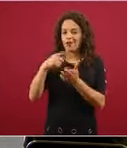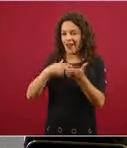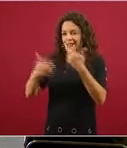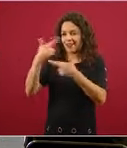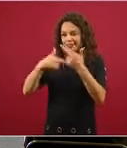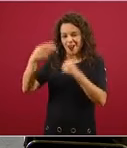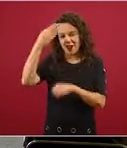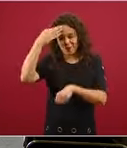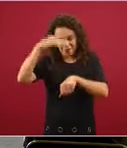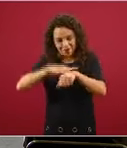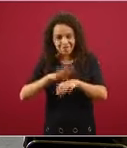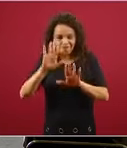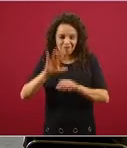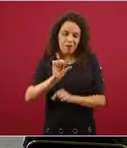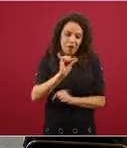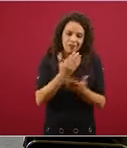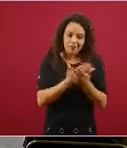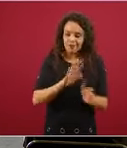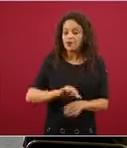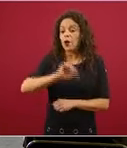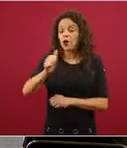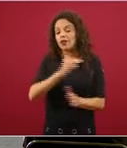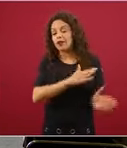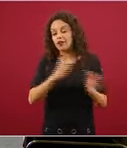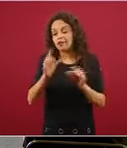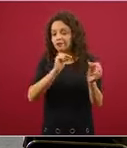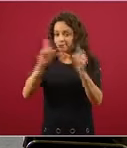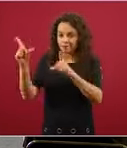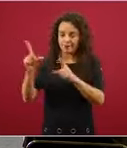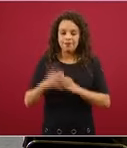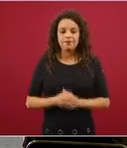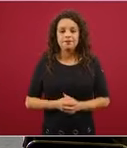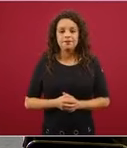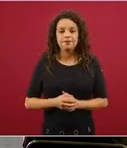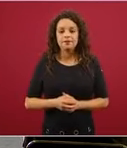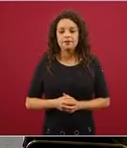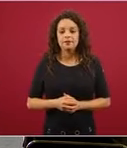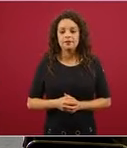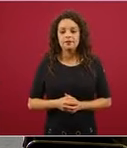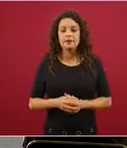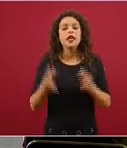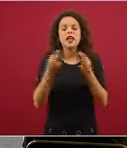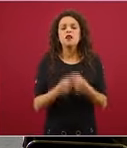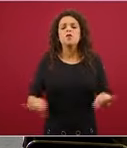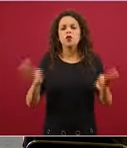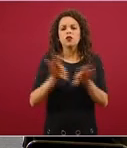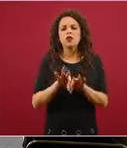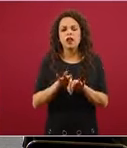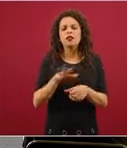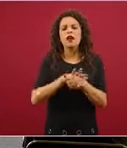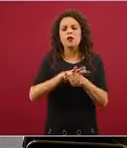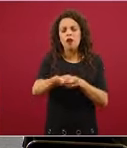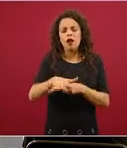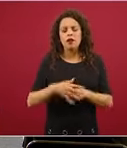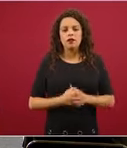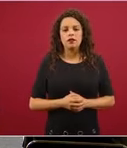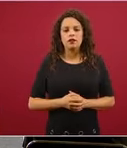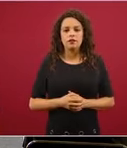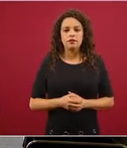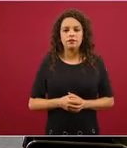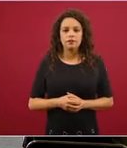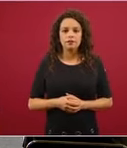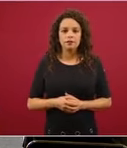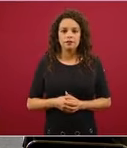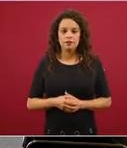de nuevo a la mente. La siguiente, por favor. ¿Qué es importante? La gente que presenta un